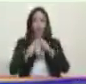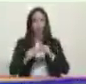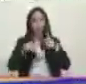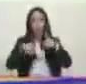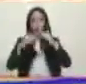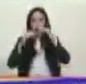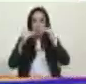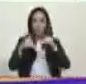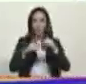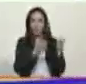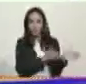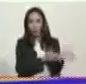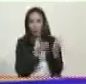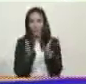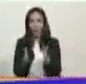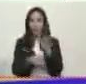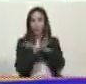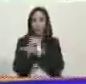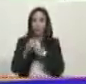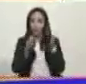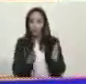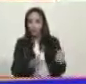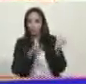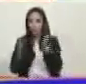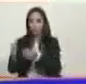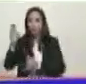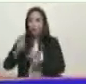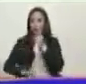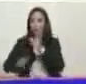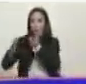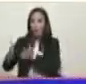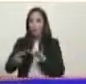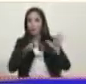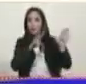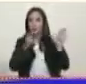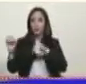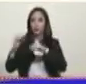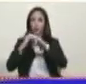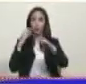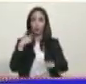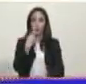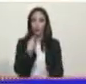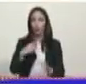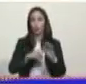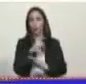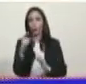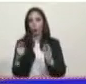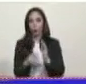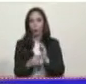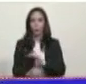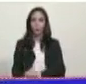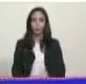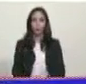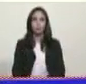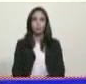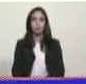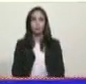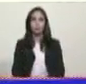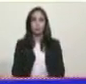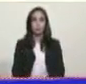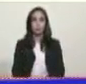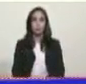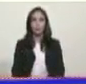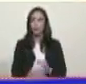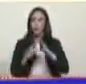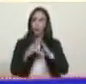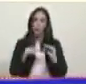500 y en la tercera fase vamos a reparar 700 autobuses, que es la cantidad que vamos a complementar. De igual manera, mi comandante, tenemos